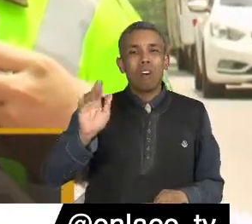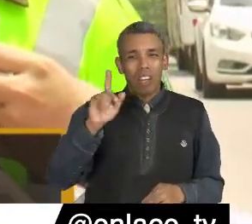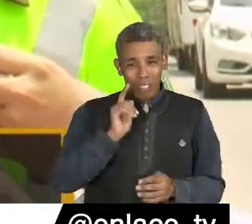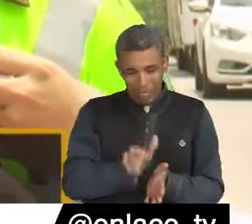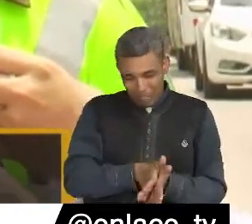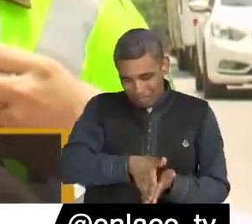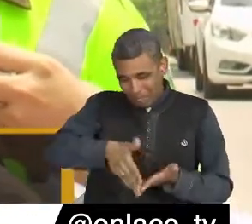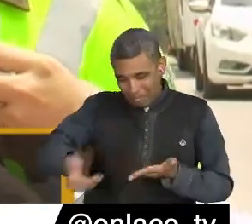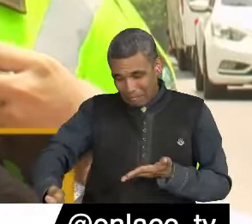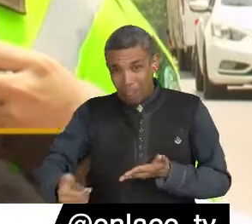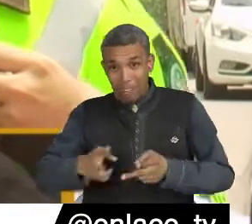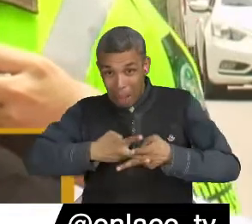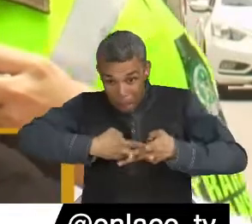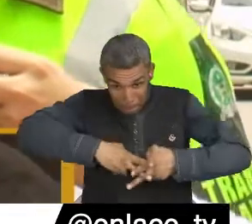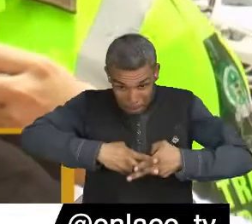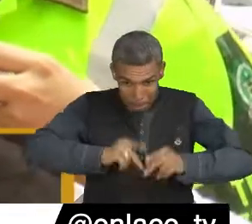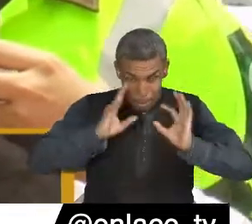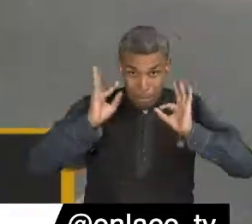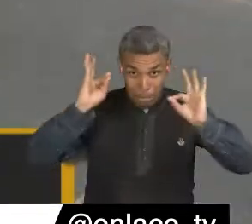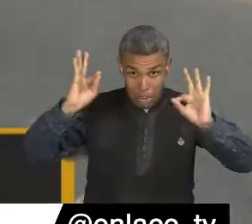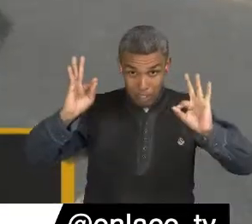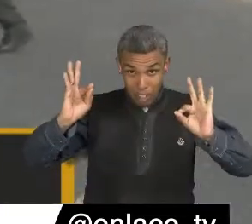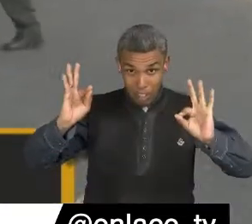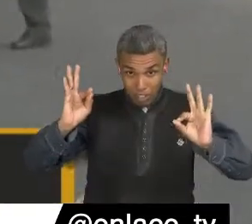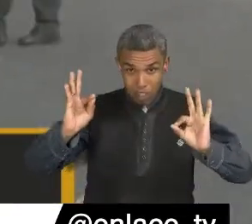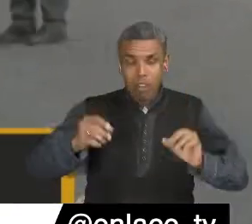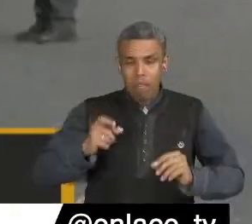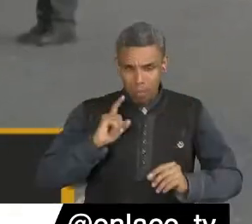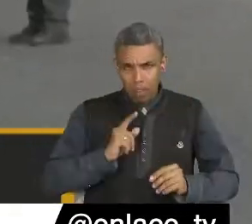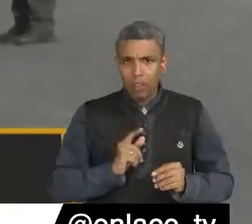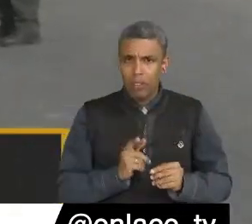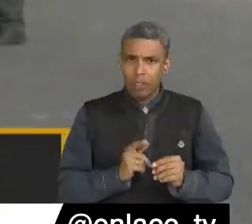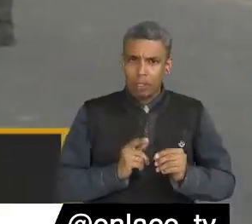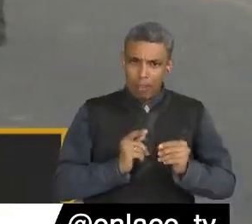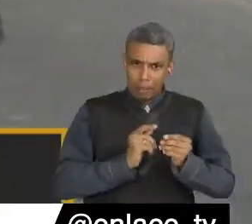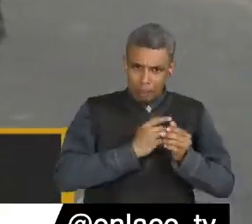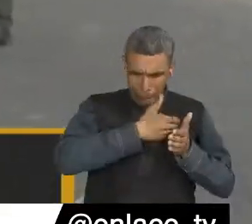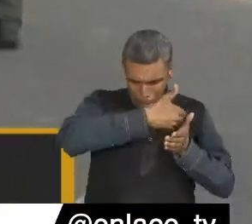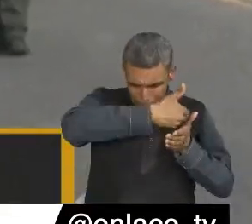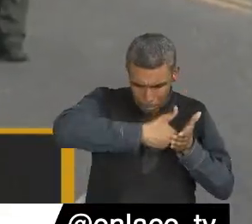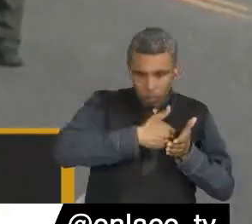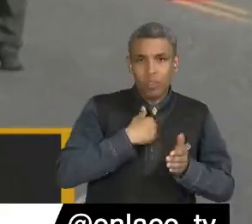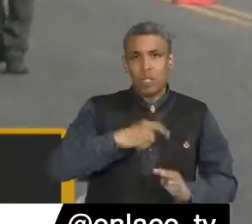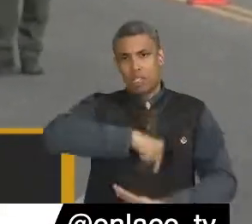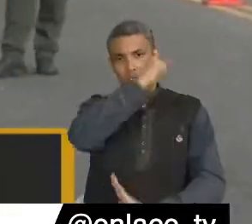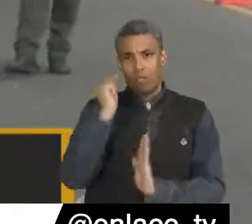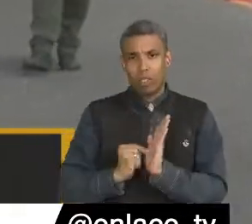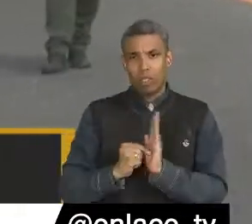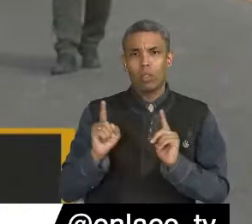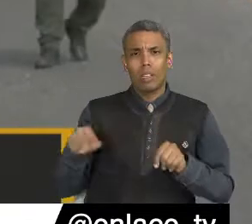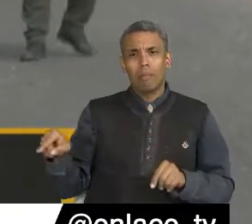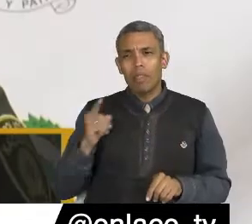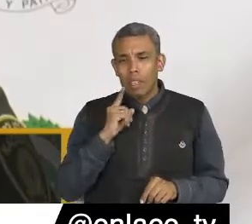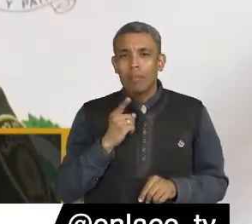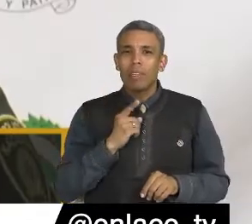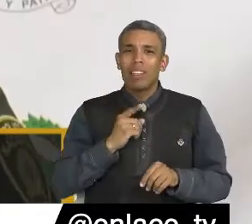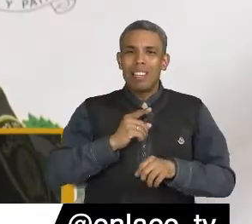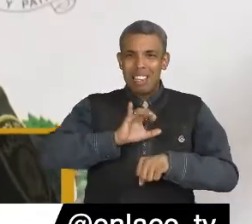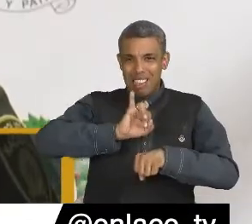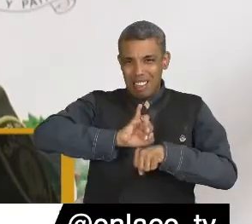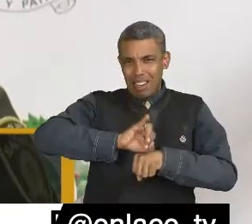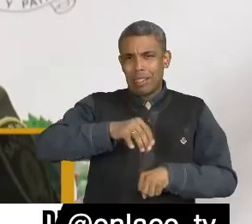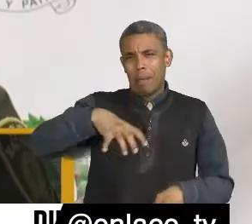la tecnomecánica de aquellos vehículos que así lo requieran. La seguridad también se prestará en los diferentes escenarios religiosos. En